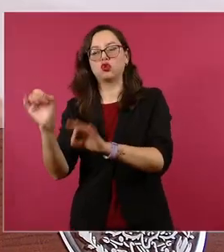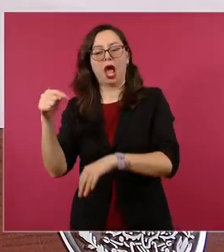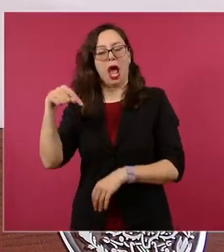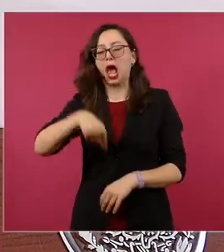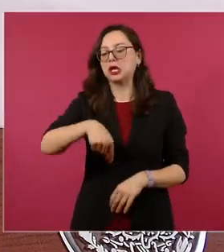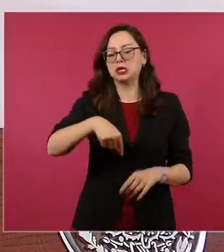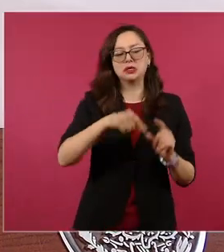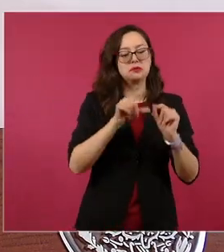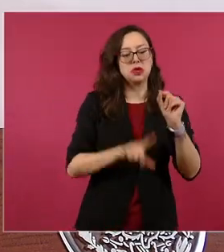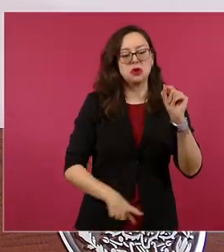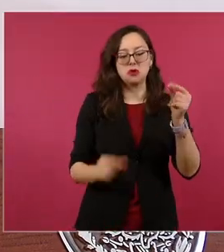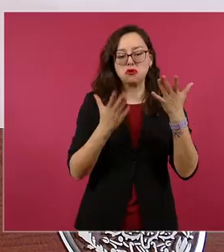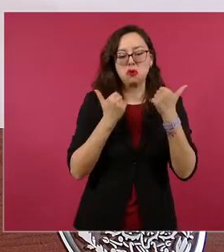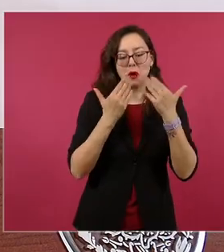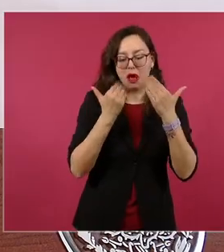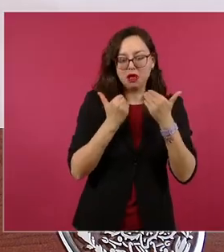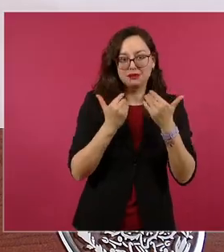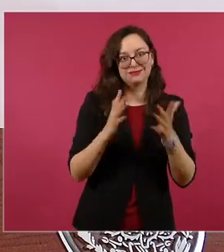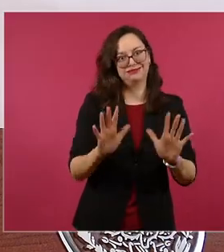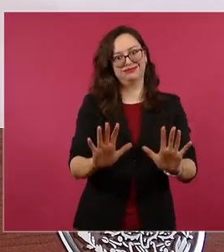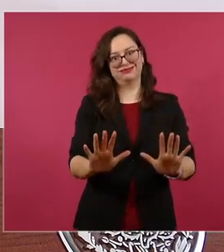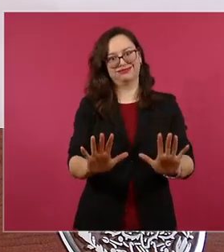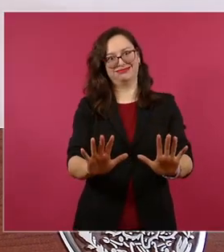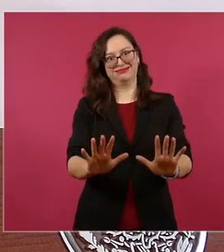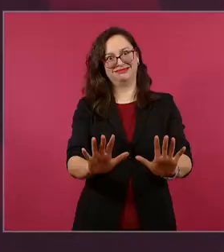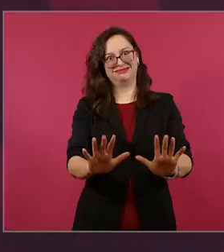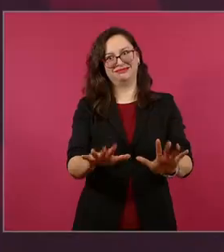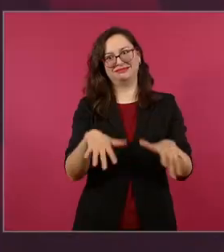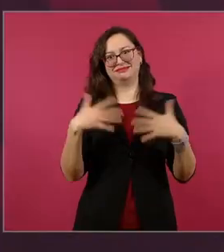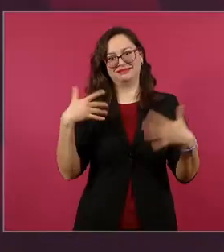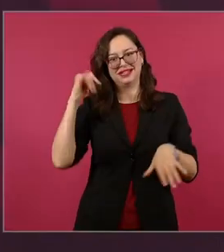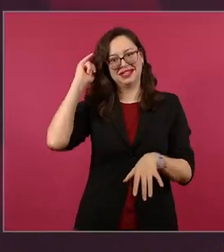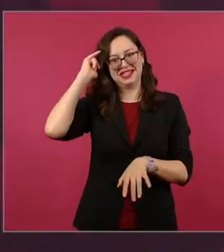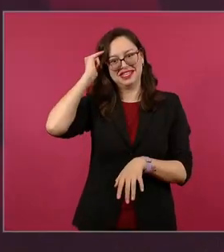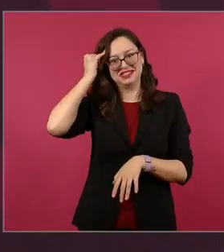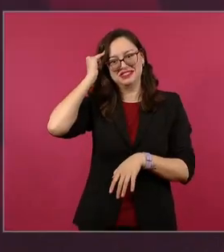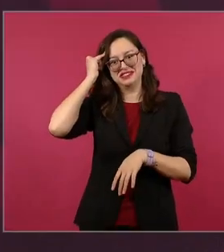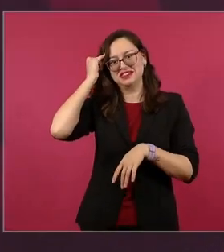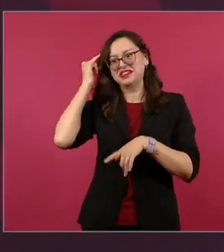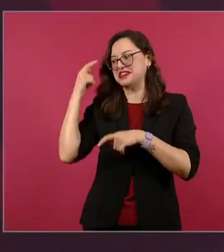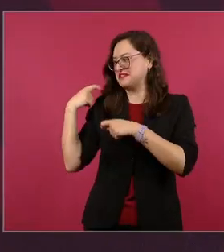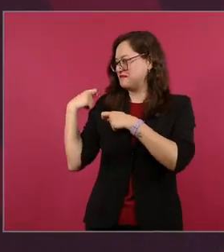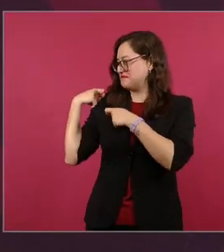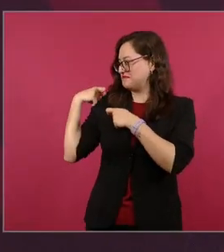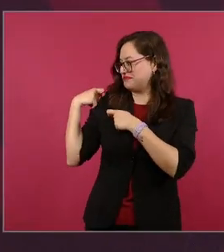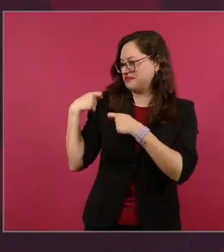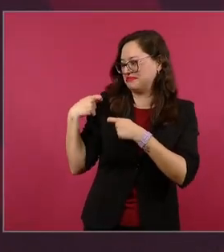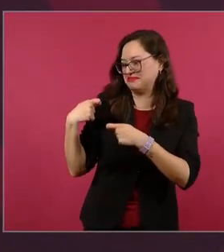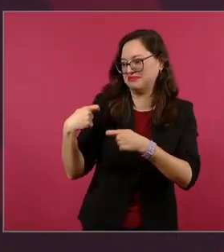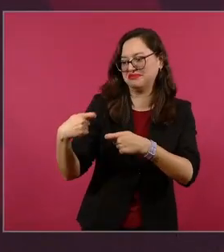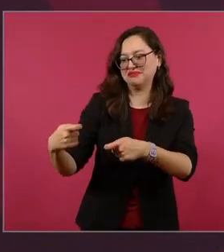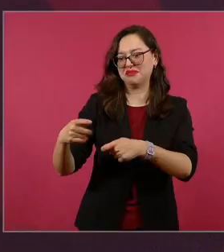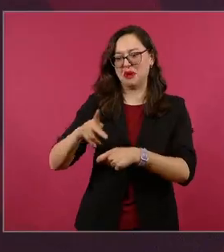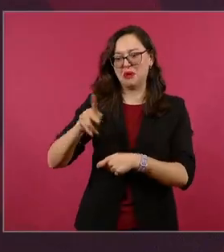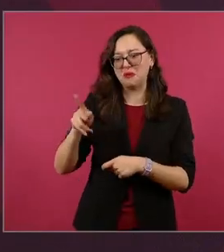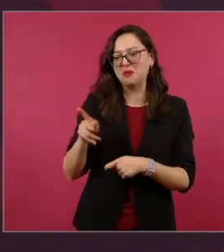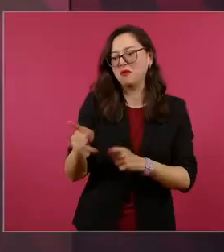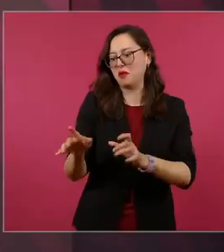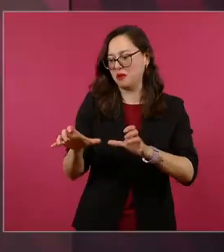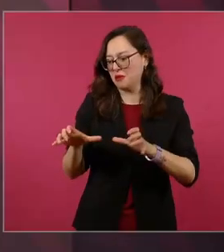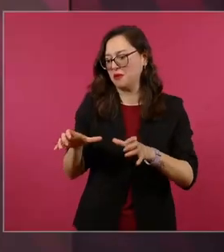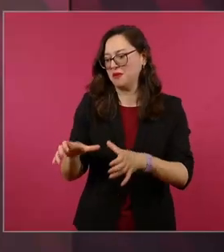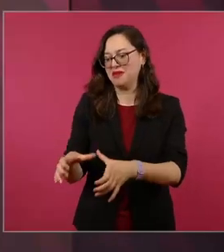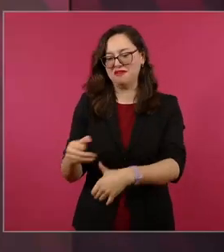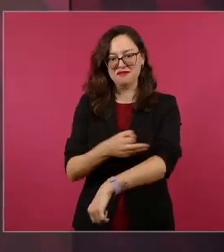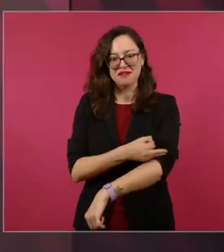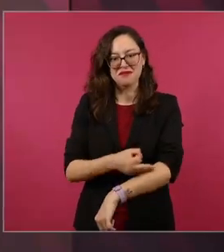eso lo tenemos en nuestros pueblos, en nuestras comunidades, en nuestras familias. La mayor